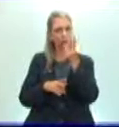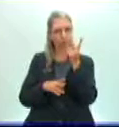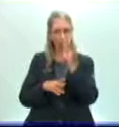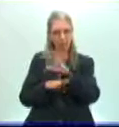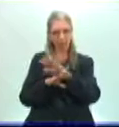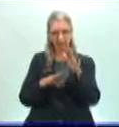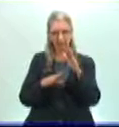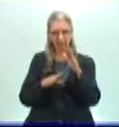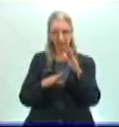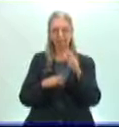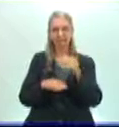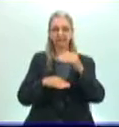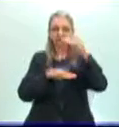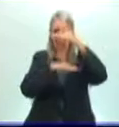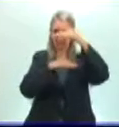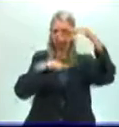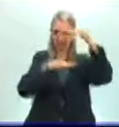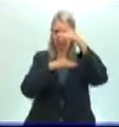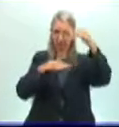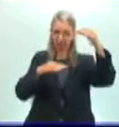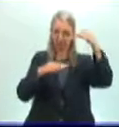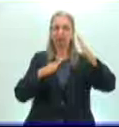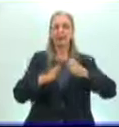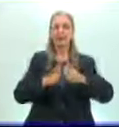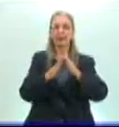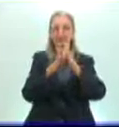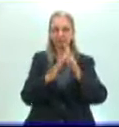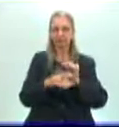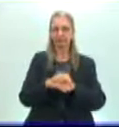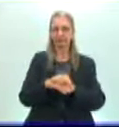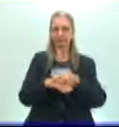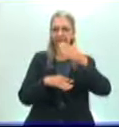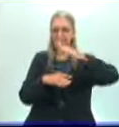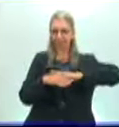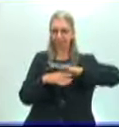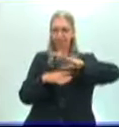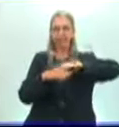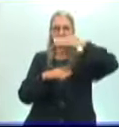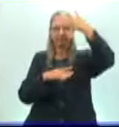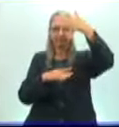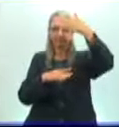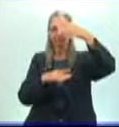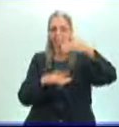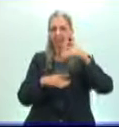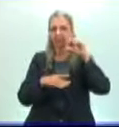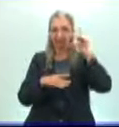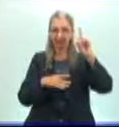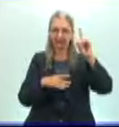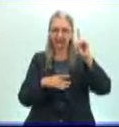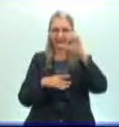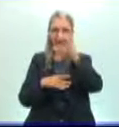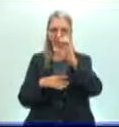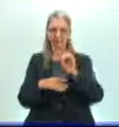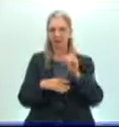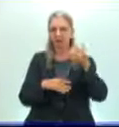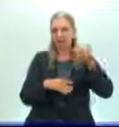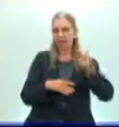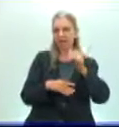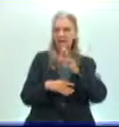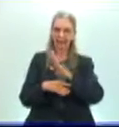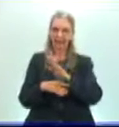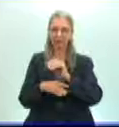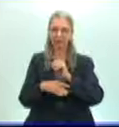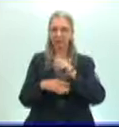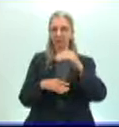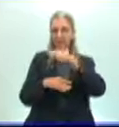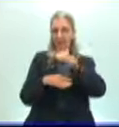Ya se los estoy mostrando. Bueno, aquí tenemos el paralelismo entre estos dos lados DC y AB. Por supuesto, por ser las bases de